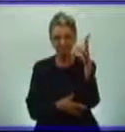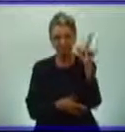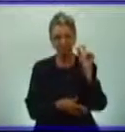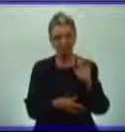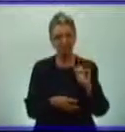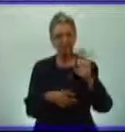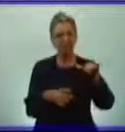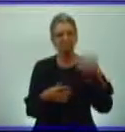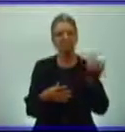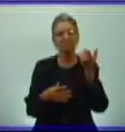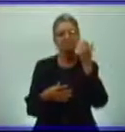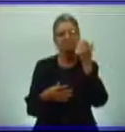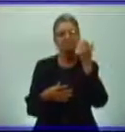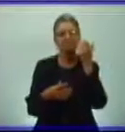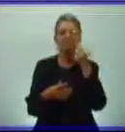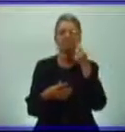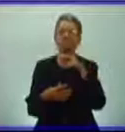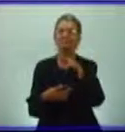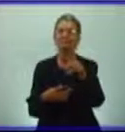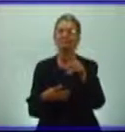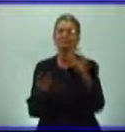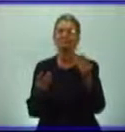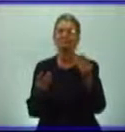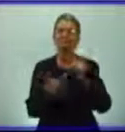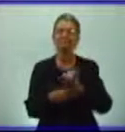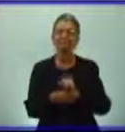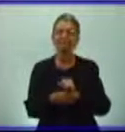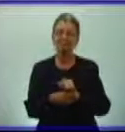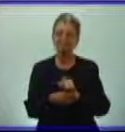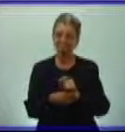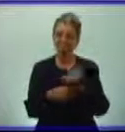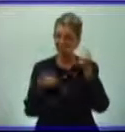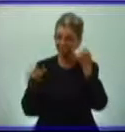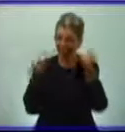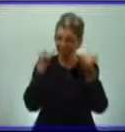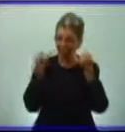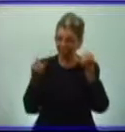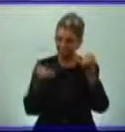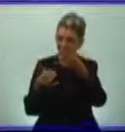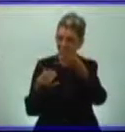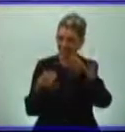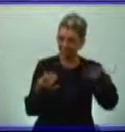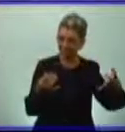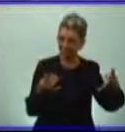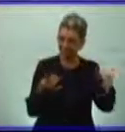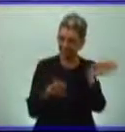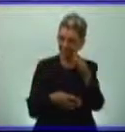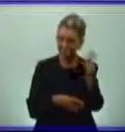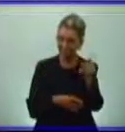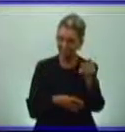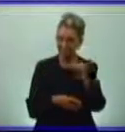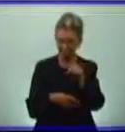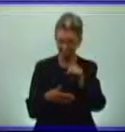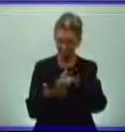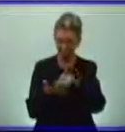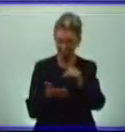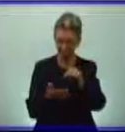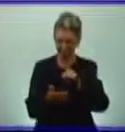¿Qué colores predominan en él? ¿Pueden identificar las franjas de la bandera? Señálenla.